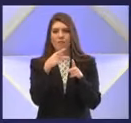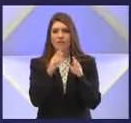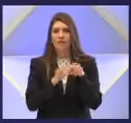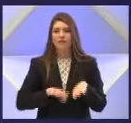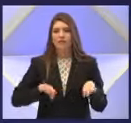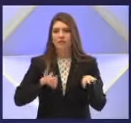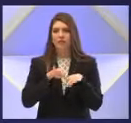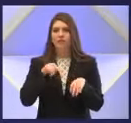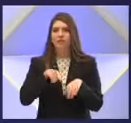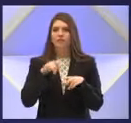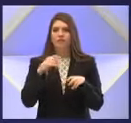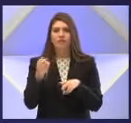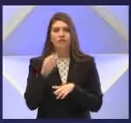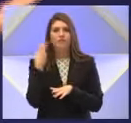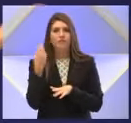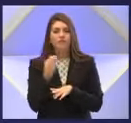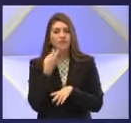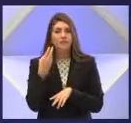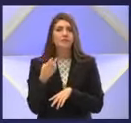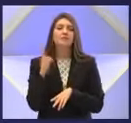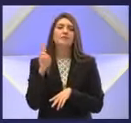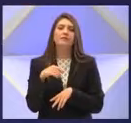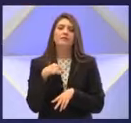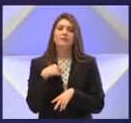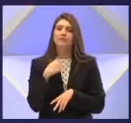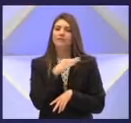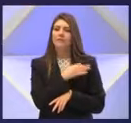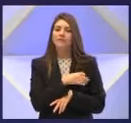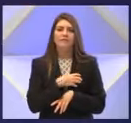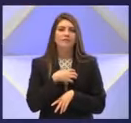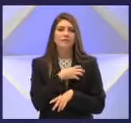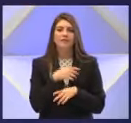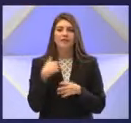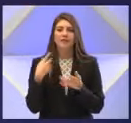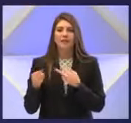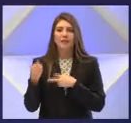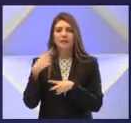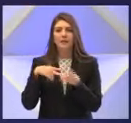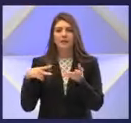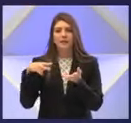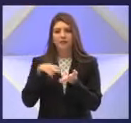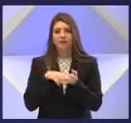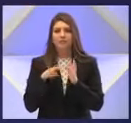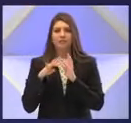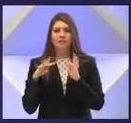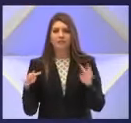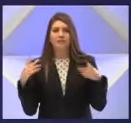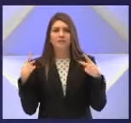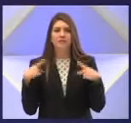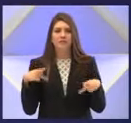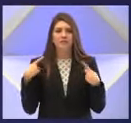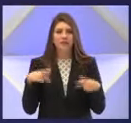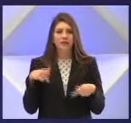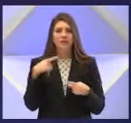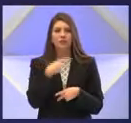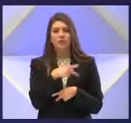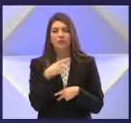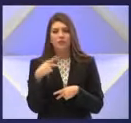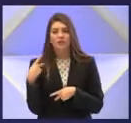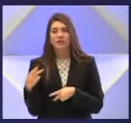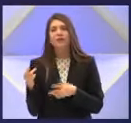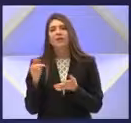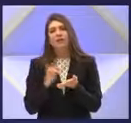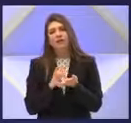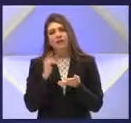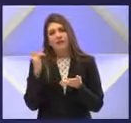para el que es un honor estar entre estos distinguidos miembros de la academia y agradezco mucho el